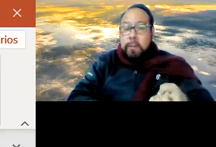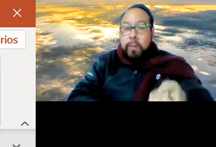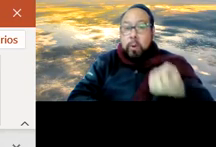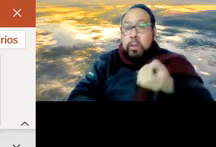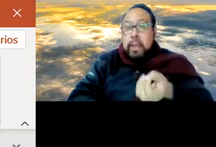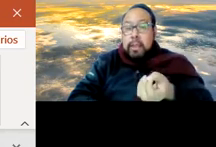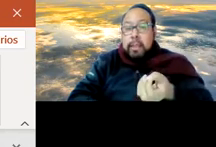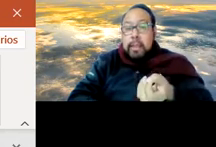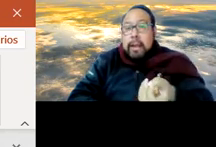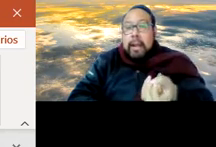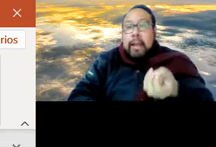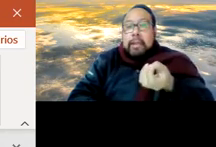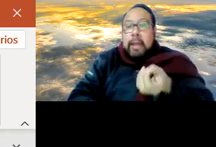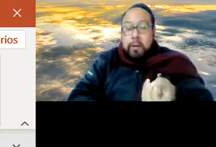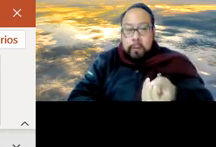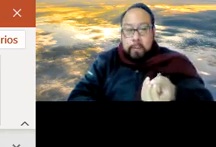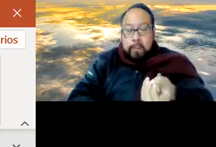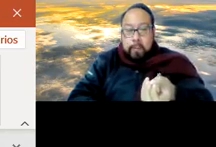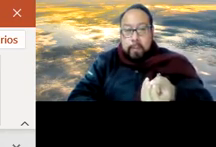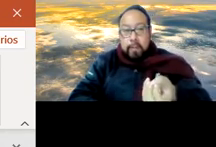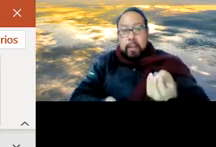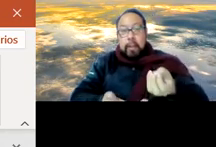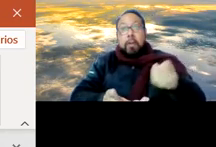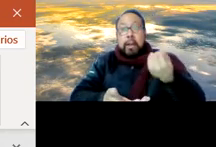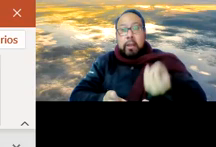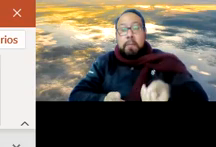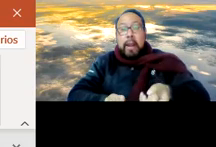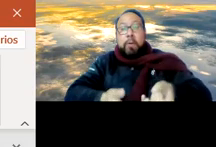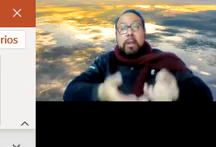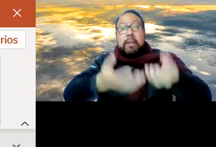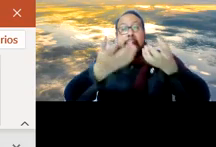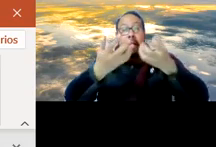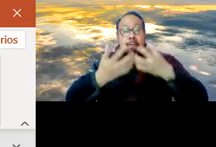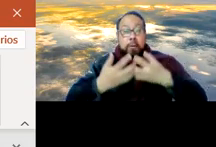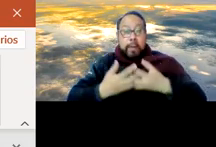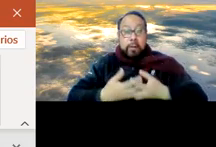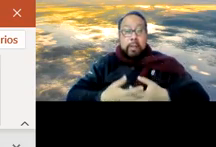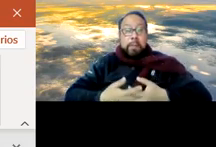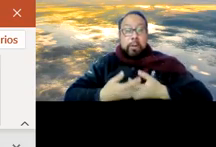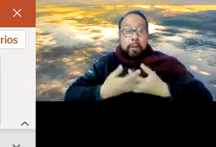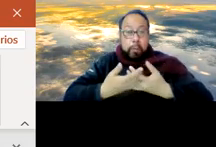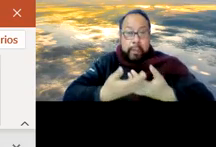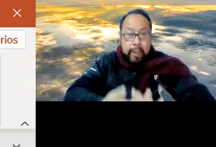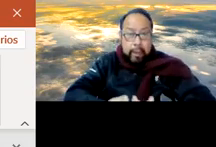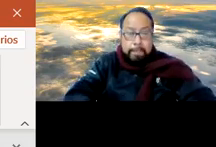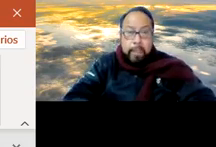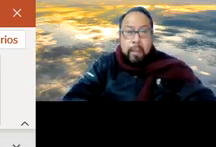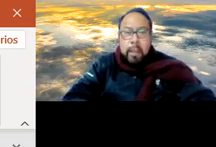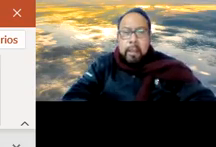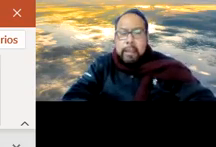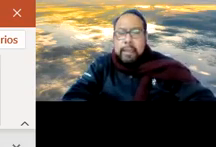científico ustedes realizaron, lo realizaron para poder sacar esa información y poder